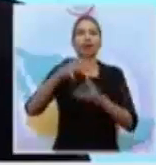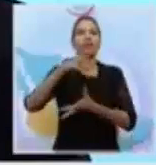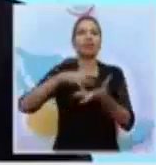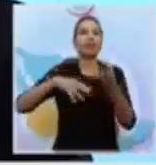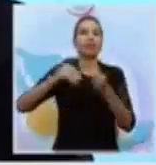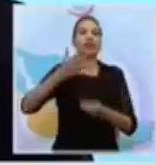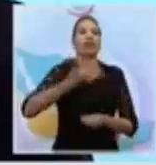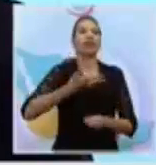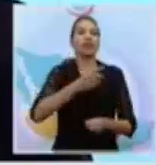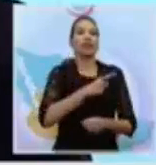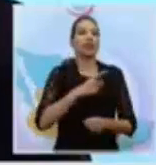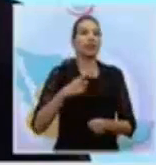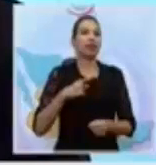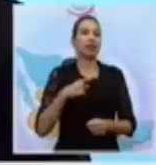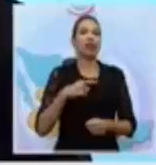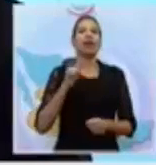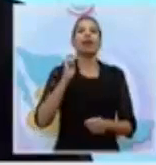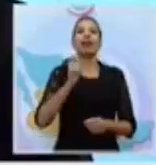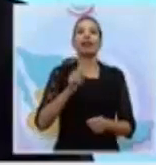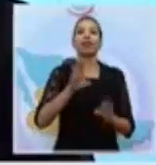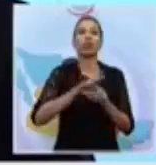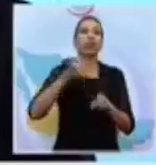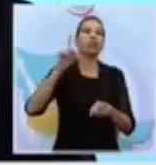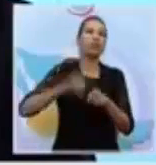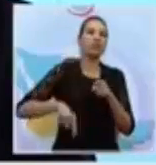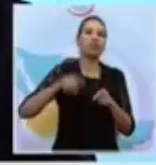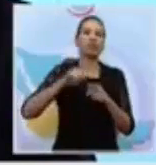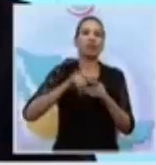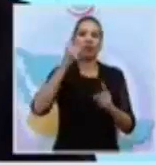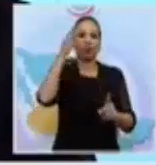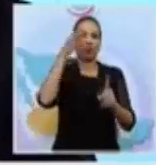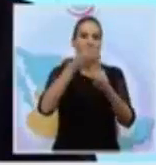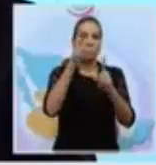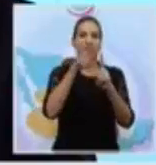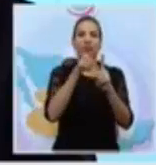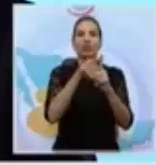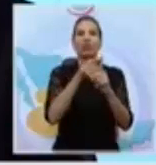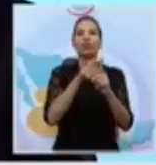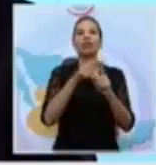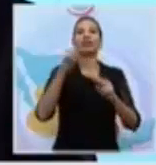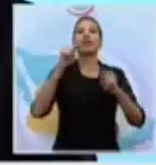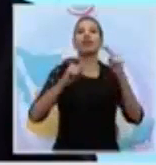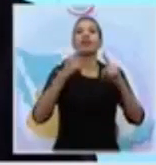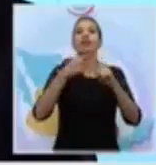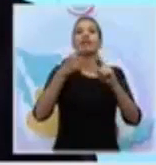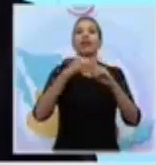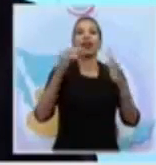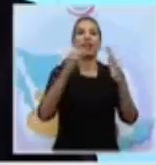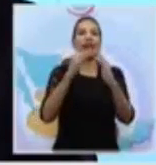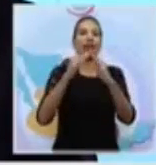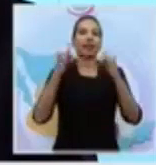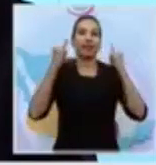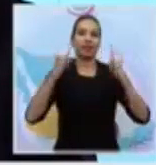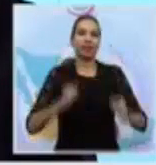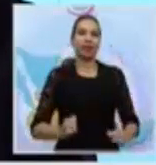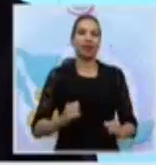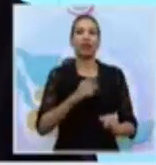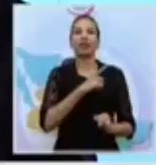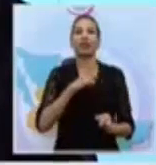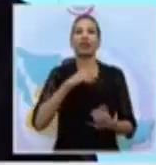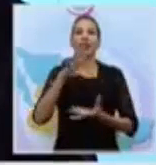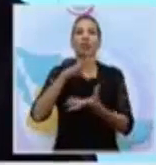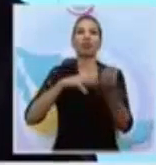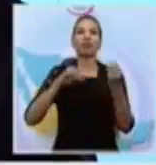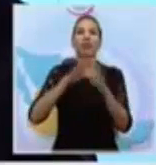transferencias vigentes deben dejar de ser condicionadas y focalizadas a nivel de hogares individuales y pasar a